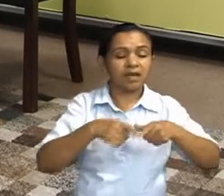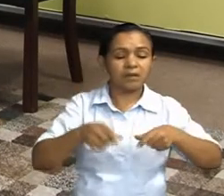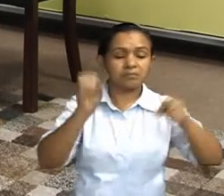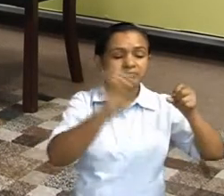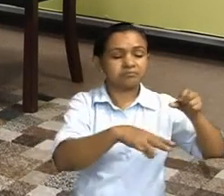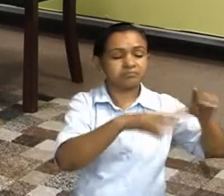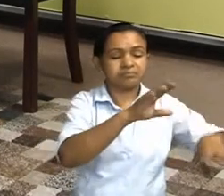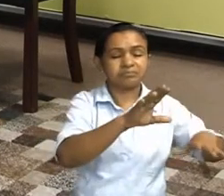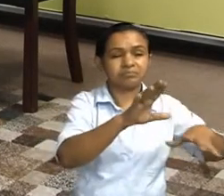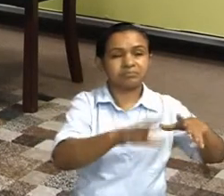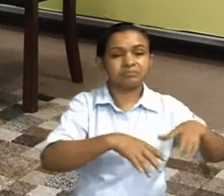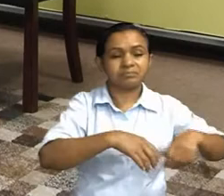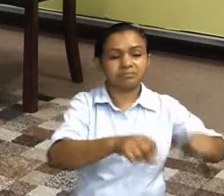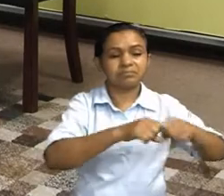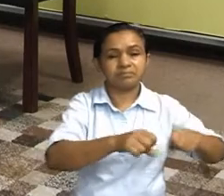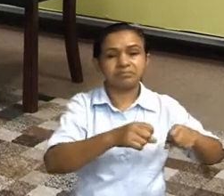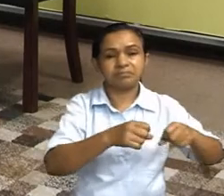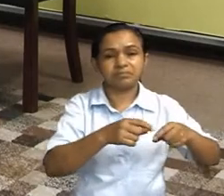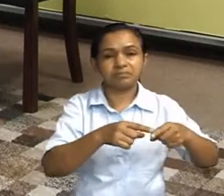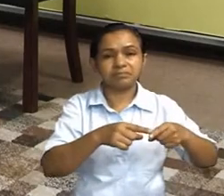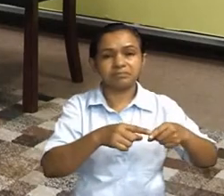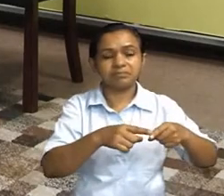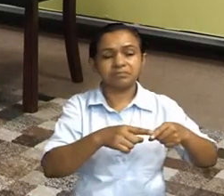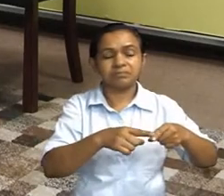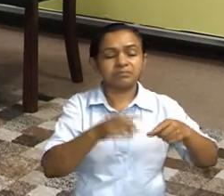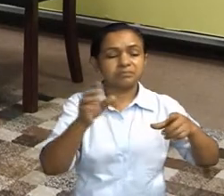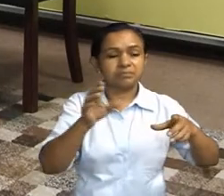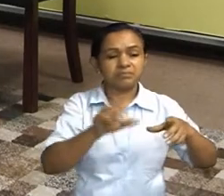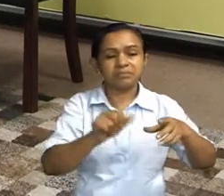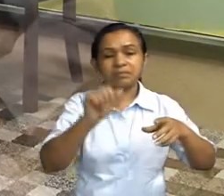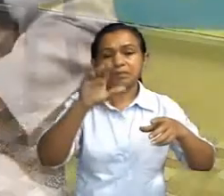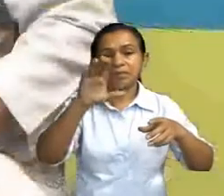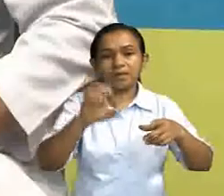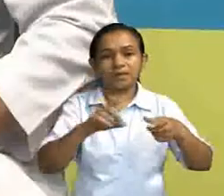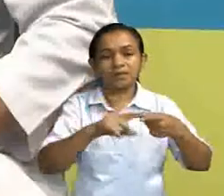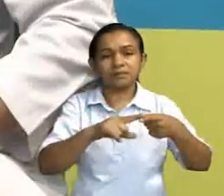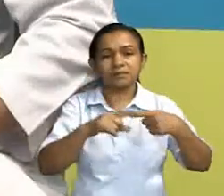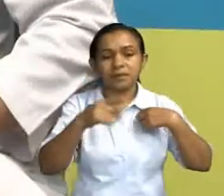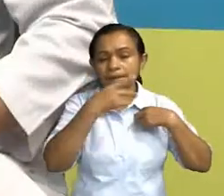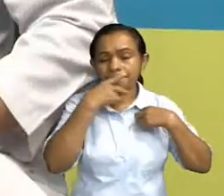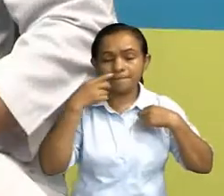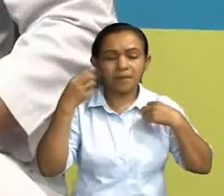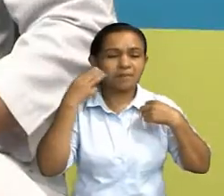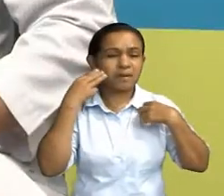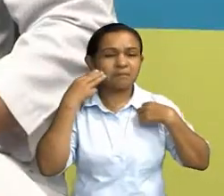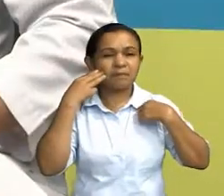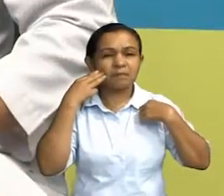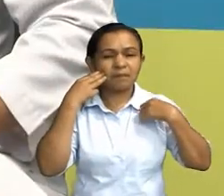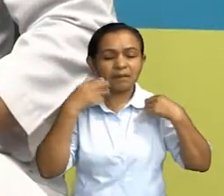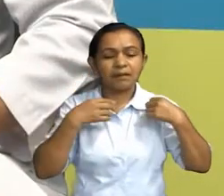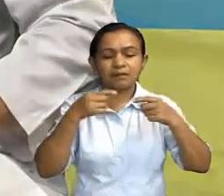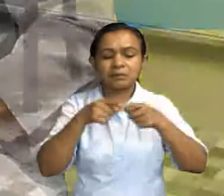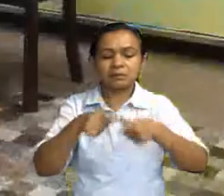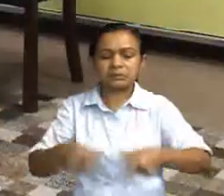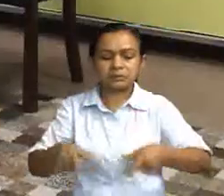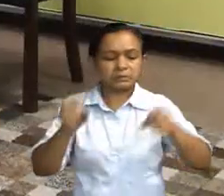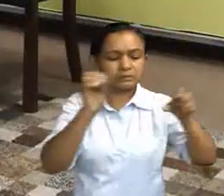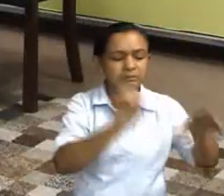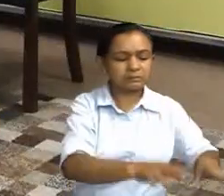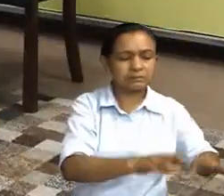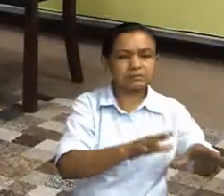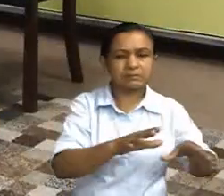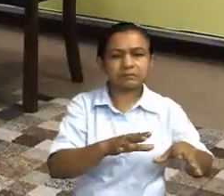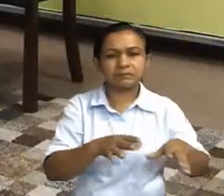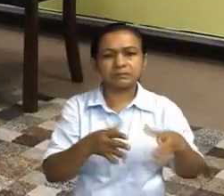sea, lava, por ejemplo, echa en detergente la ropa del papá, de la mamá, y ahí mete la ropa interior de la niña y